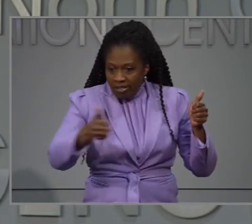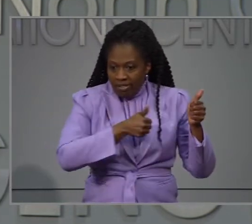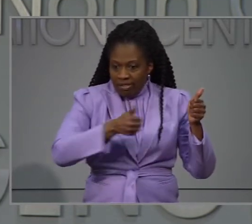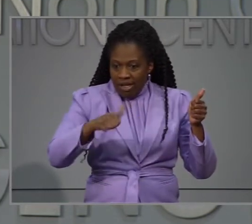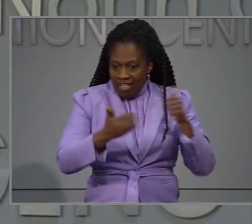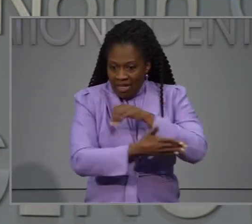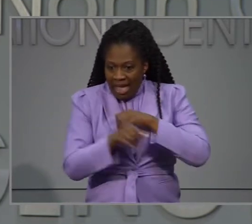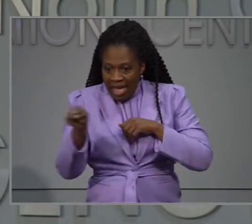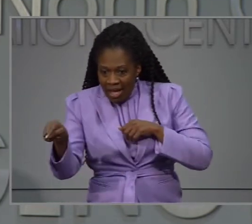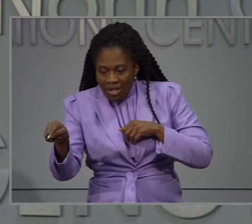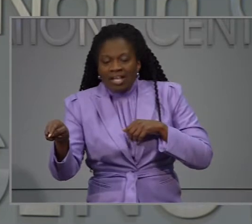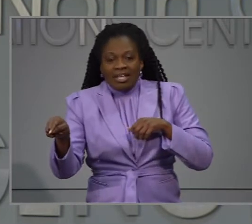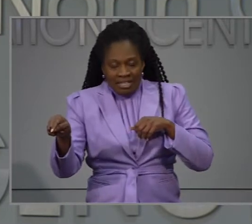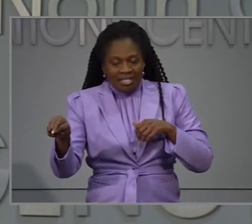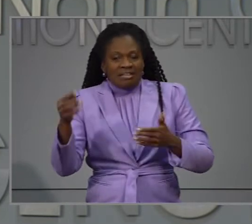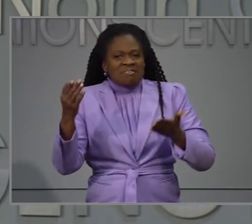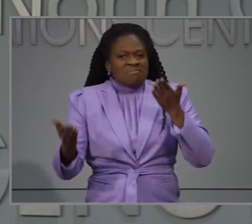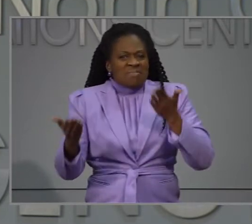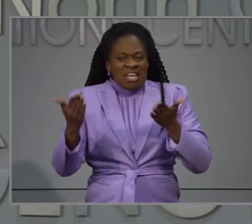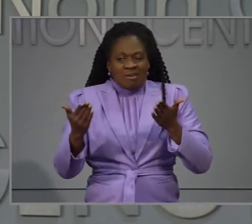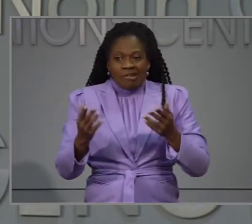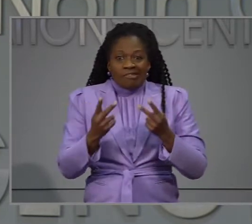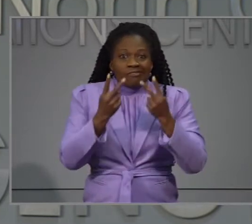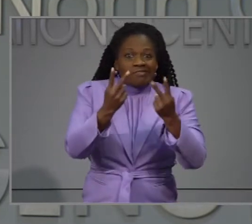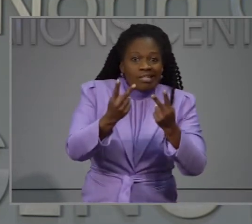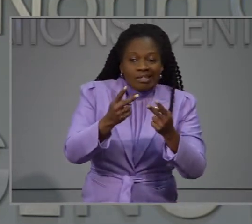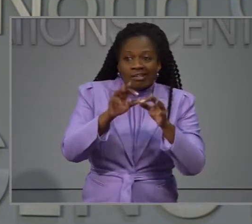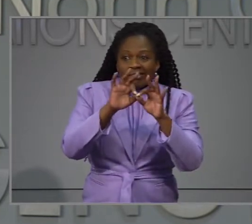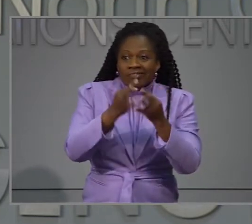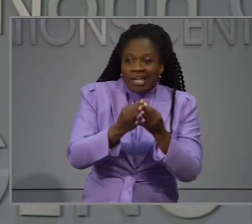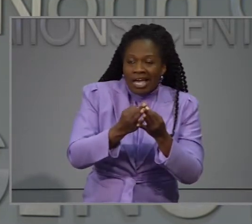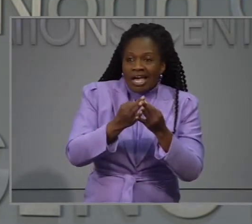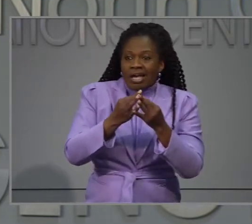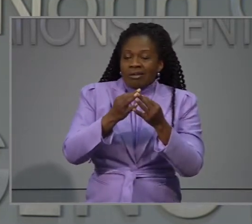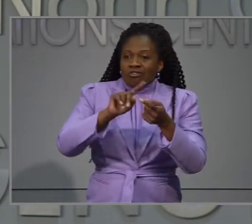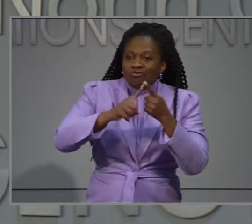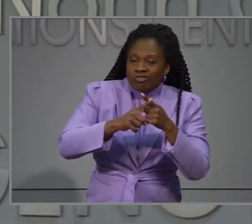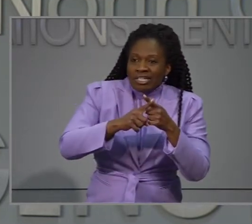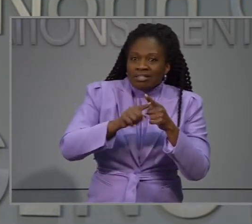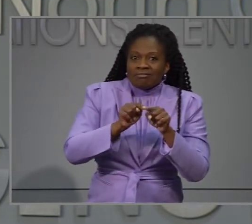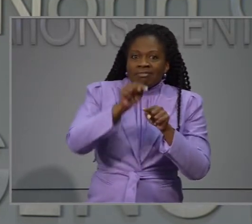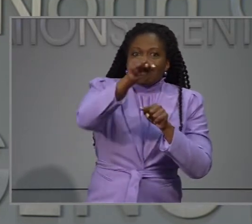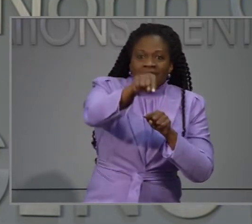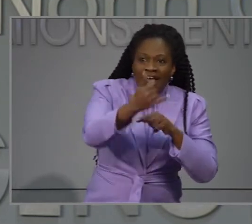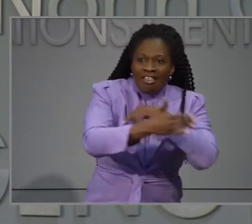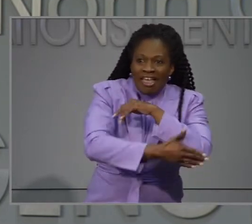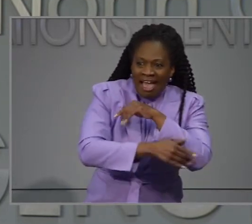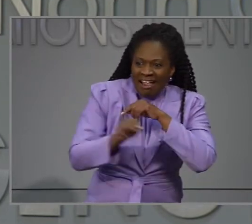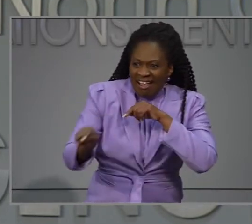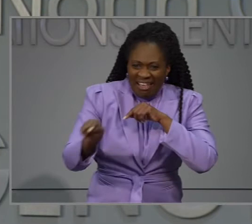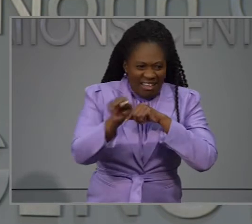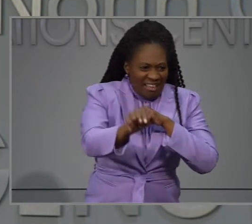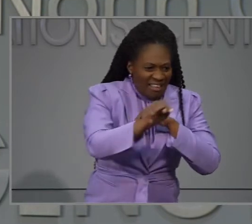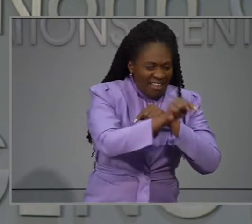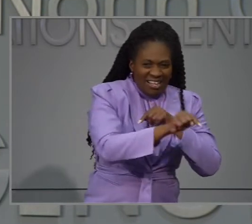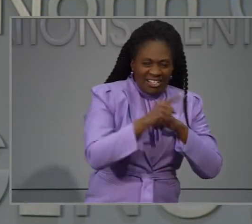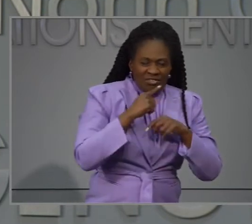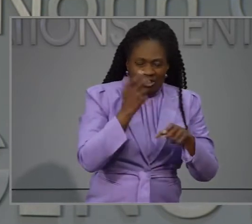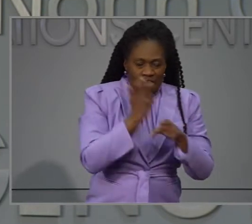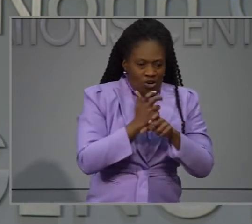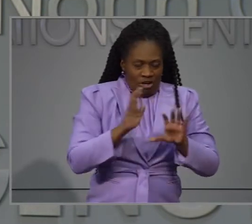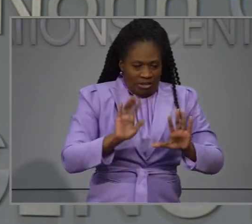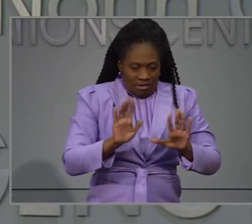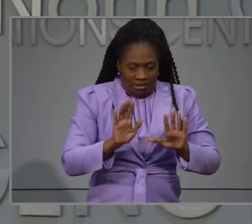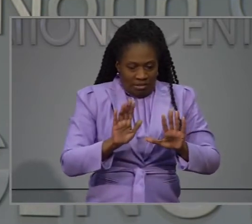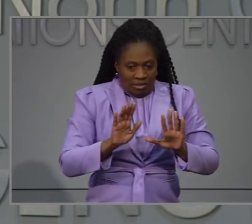en el condados en el este oa la mejor manera visitar a su familia o divertirse en